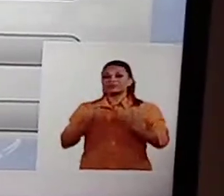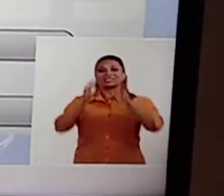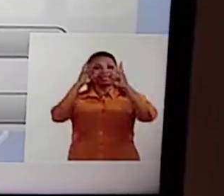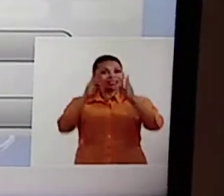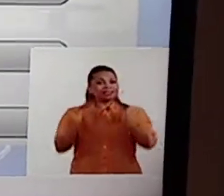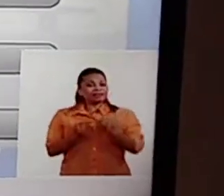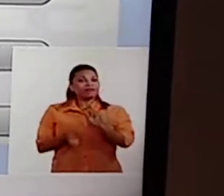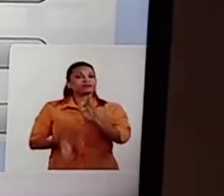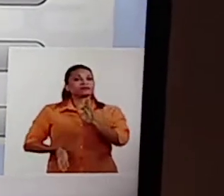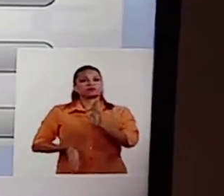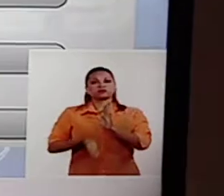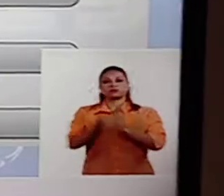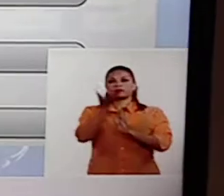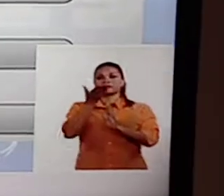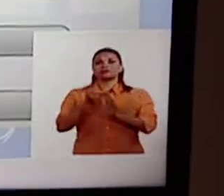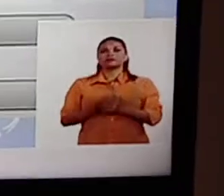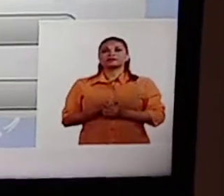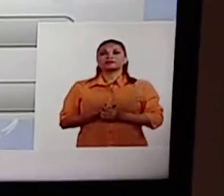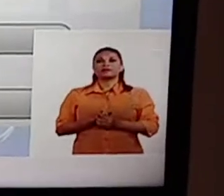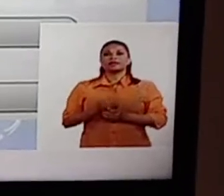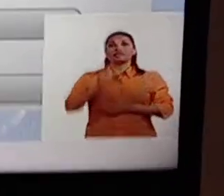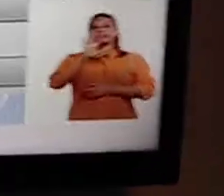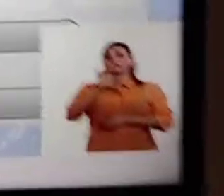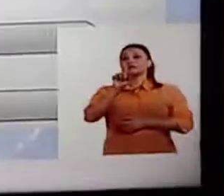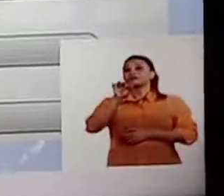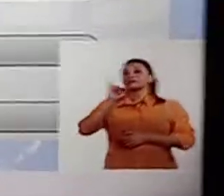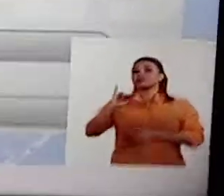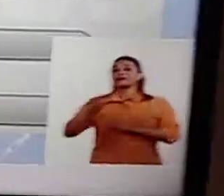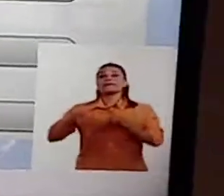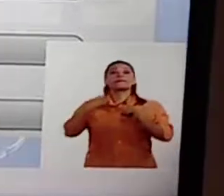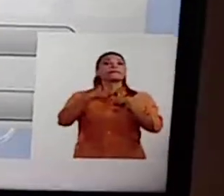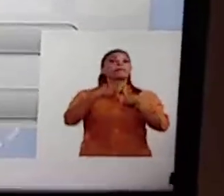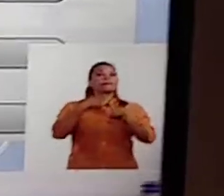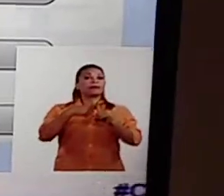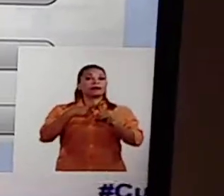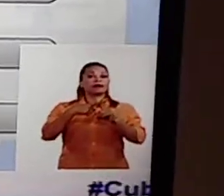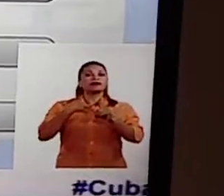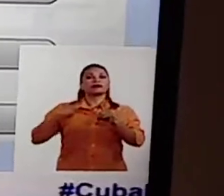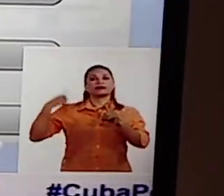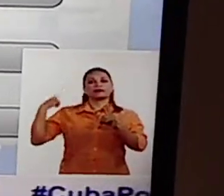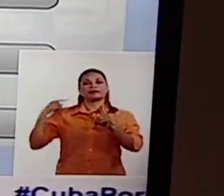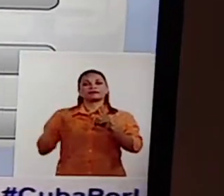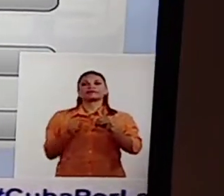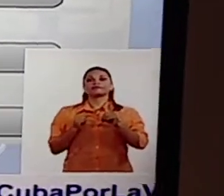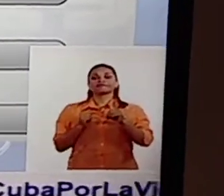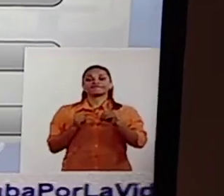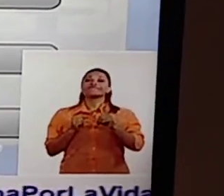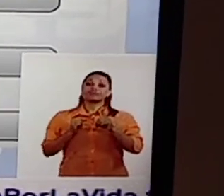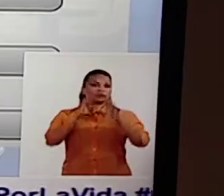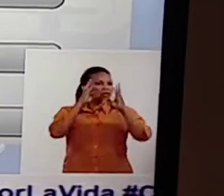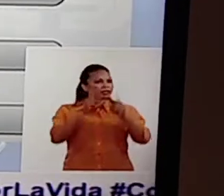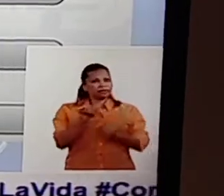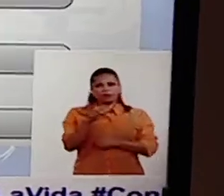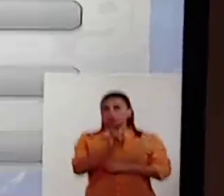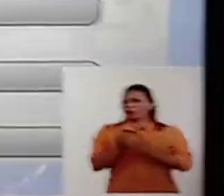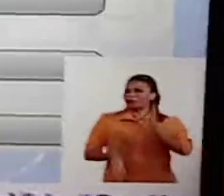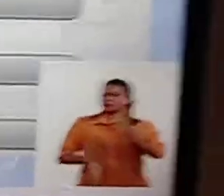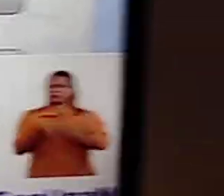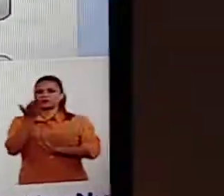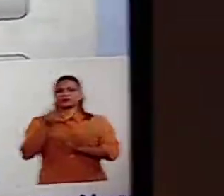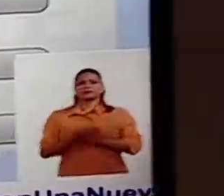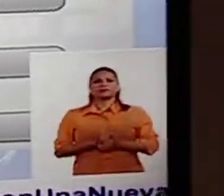adelante, incluso 516 más que las que habíamos informado ayer, que ya era una cifra bastante elevada.